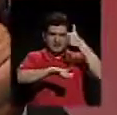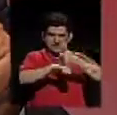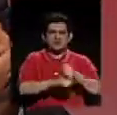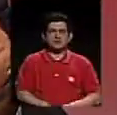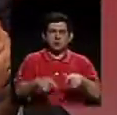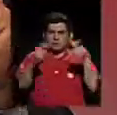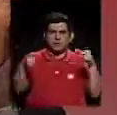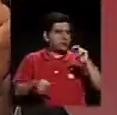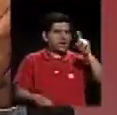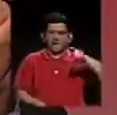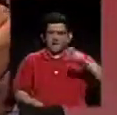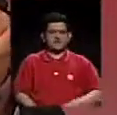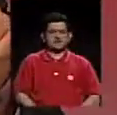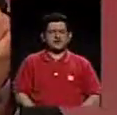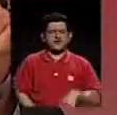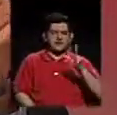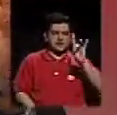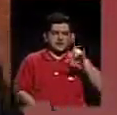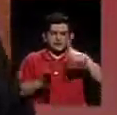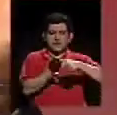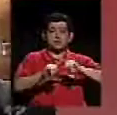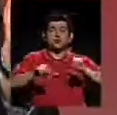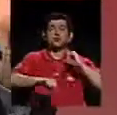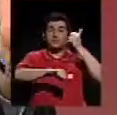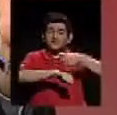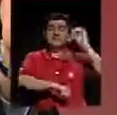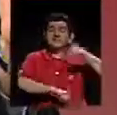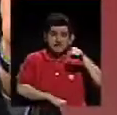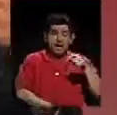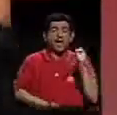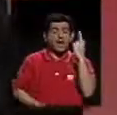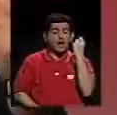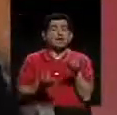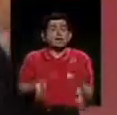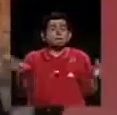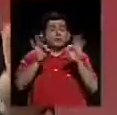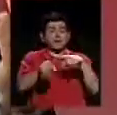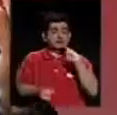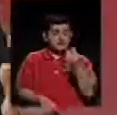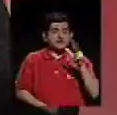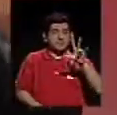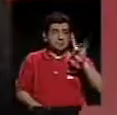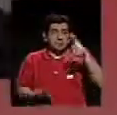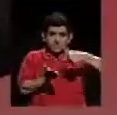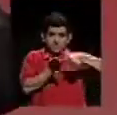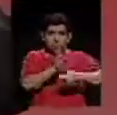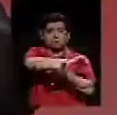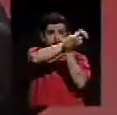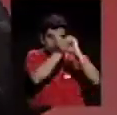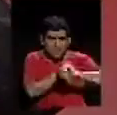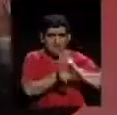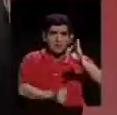requería votación calificada, pero sí para crearla. Allá hay una interpretación muy importante. Si hubiera dicho que son 38 votos para poder modificar